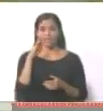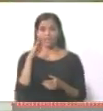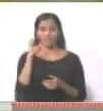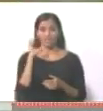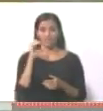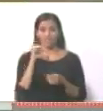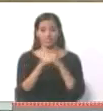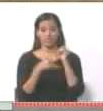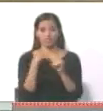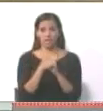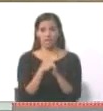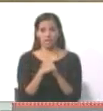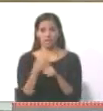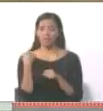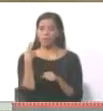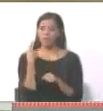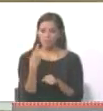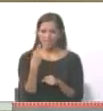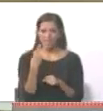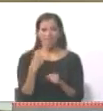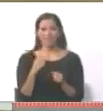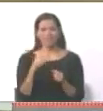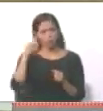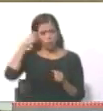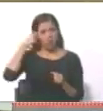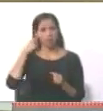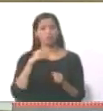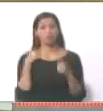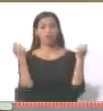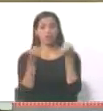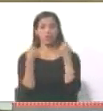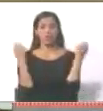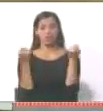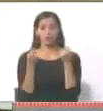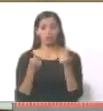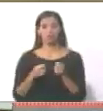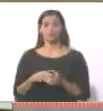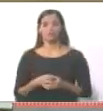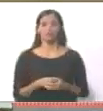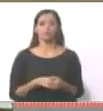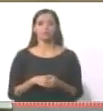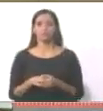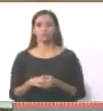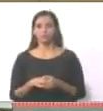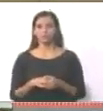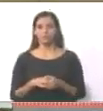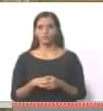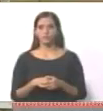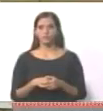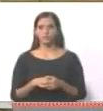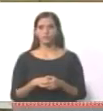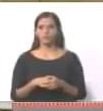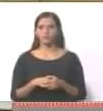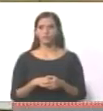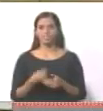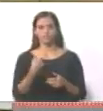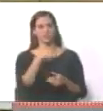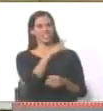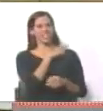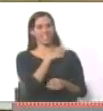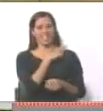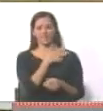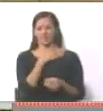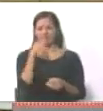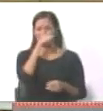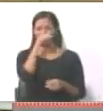yo recuerdo, esa fue la primera... El primer periódico que sacó que yo era el jefe de los carteles de narcotráfico, no sé qué cosa, yo lo que he